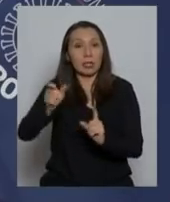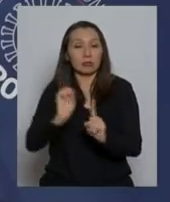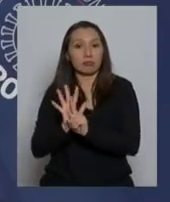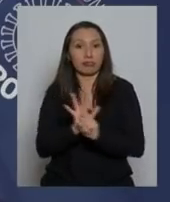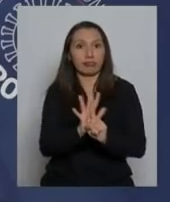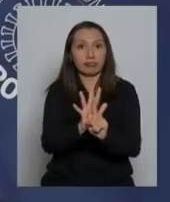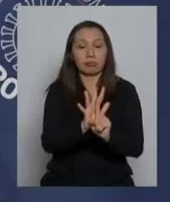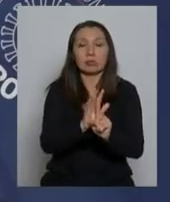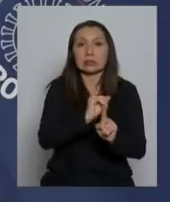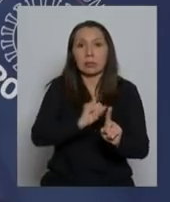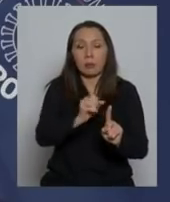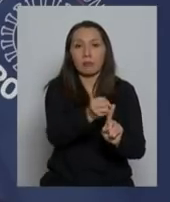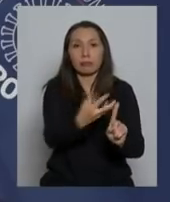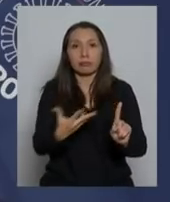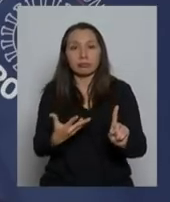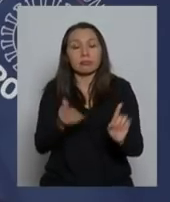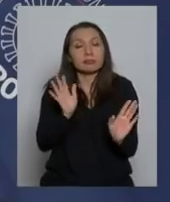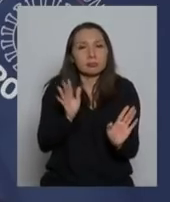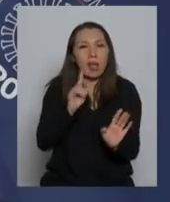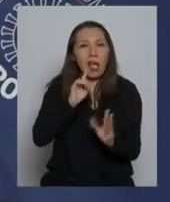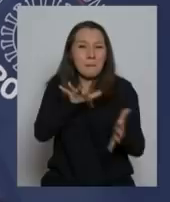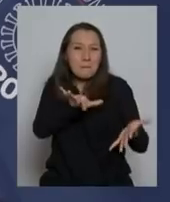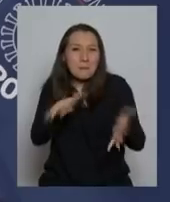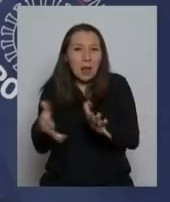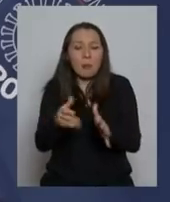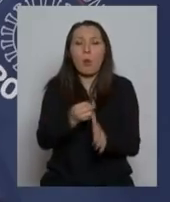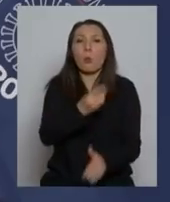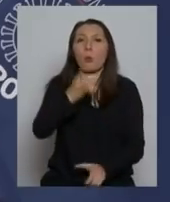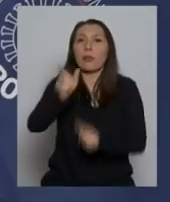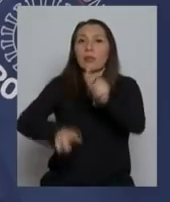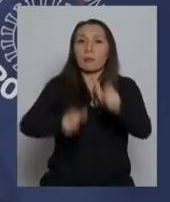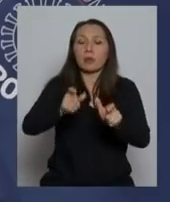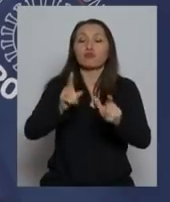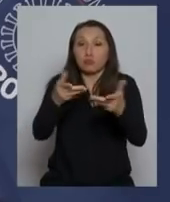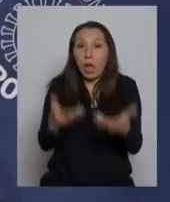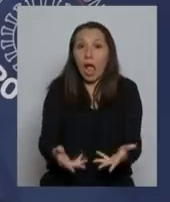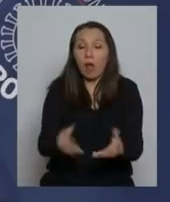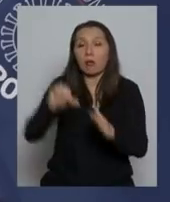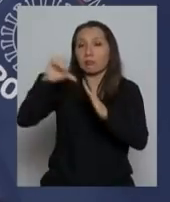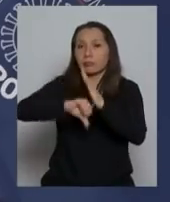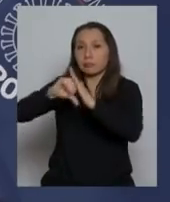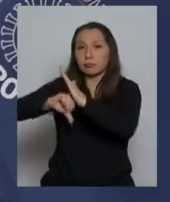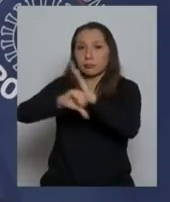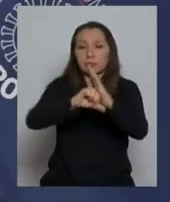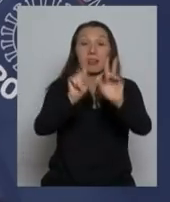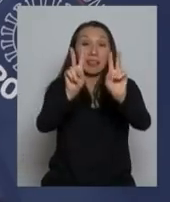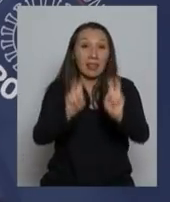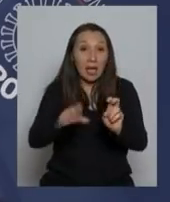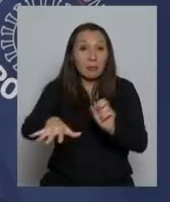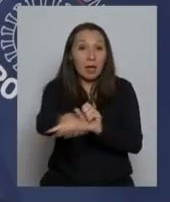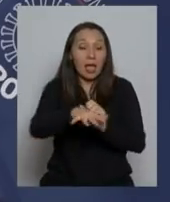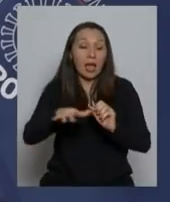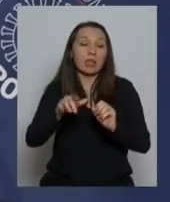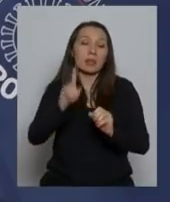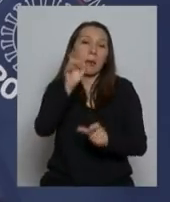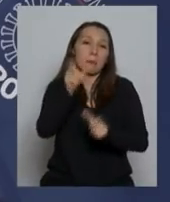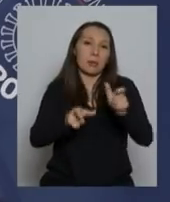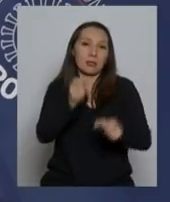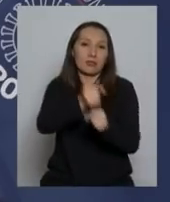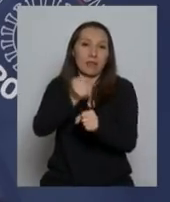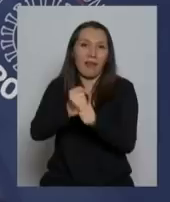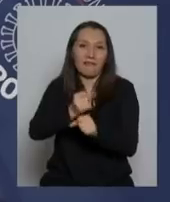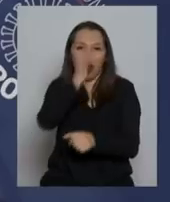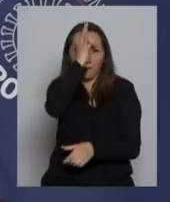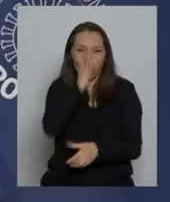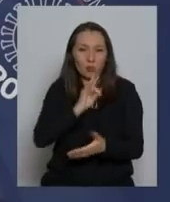personas, y en ese sentido preguntarle si hay una estimación de cuánta gente está haciendo cuarentena relacionada a estos casos de personal de